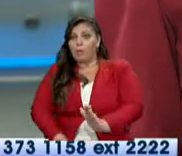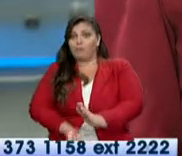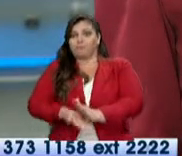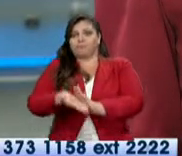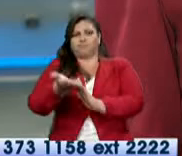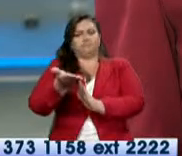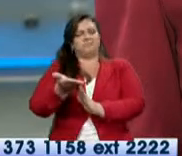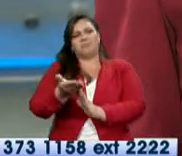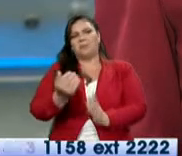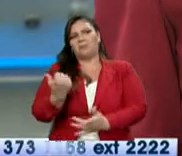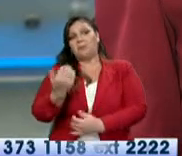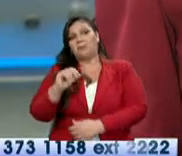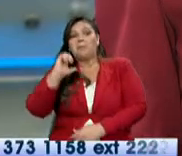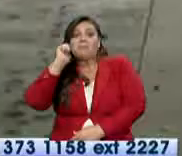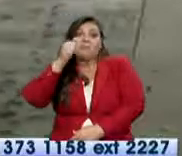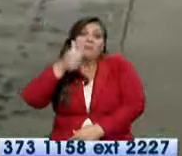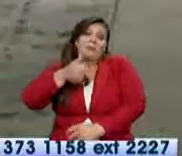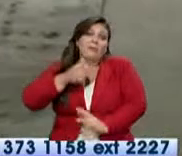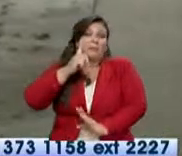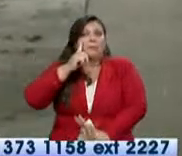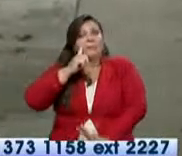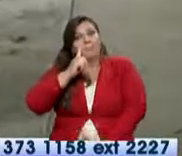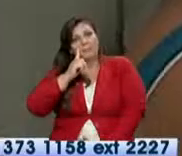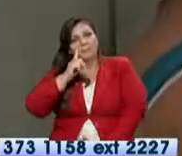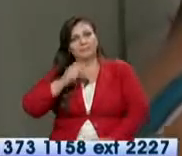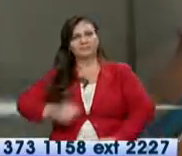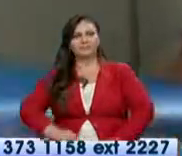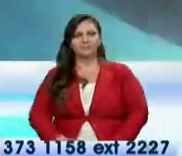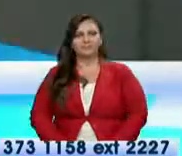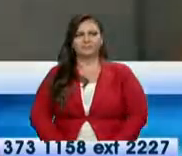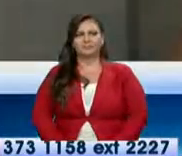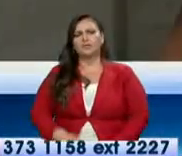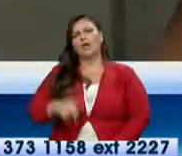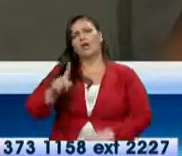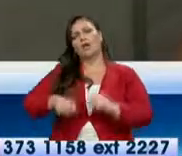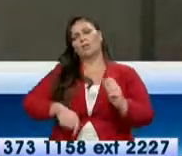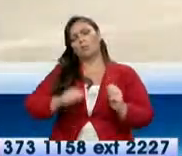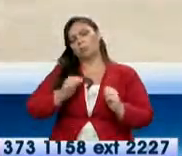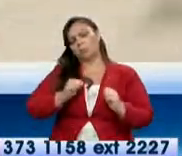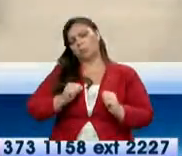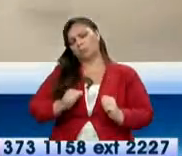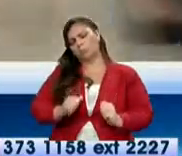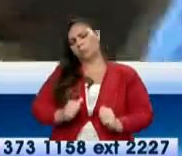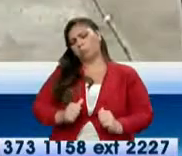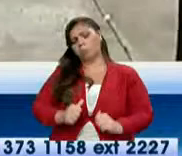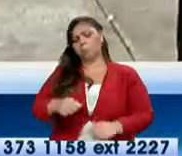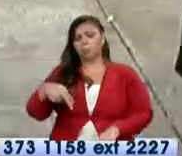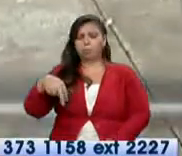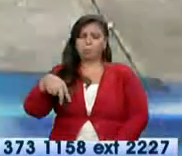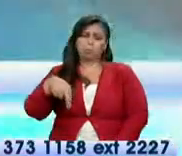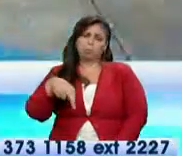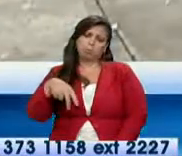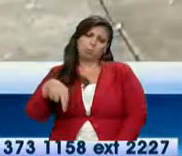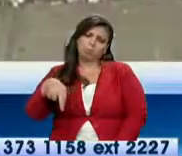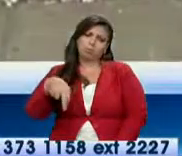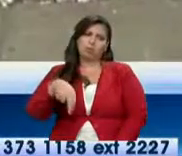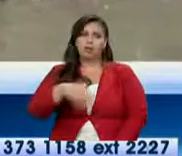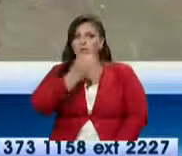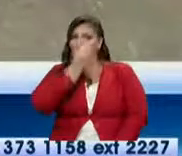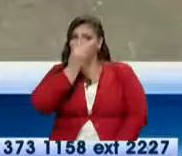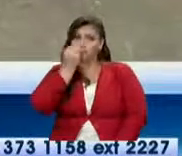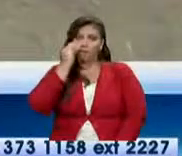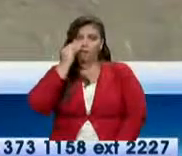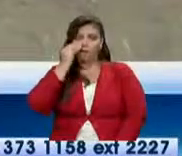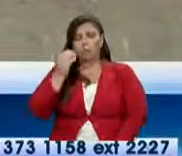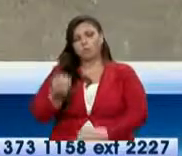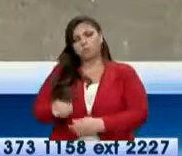lunes. A paso lento, con pesar y con tristeza, con flores o sin ellas, cientos de